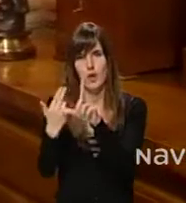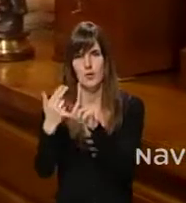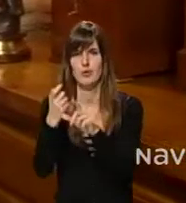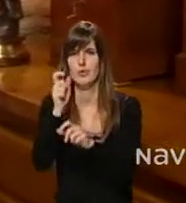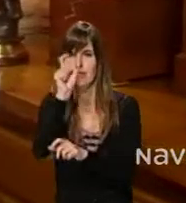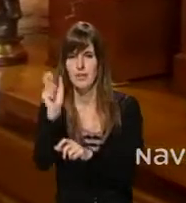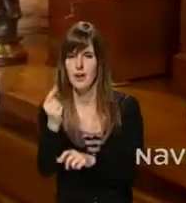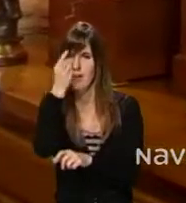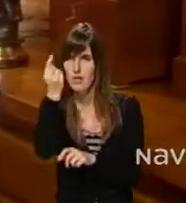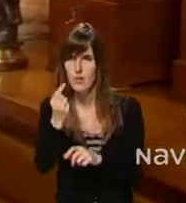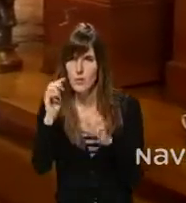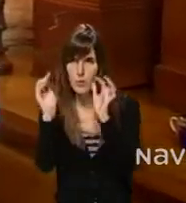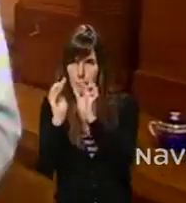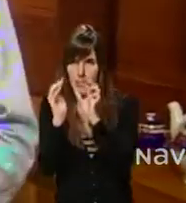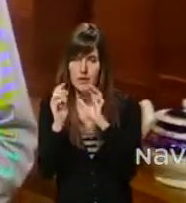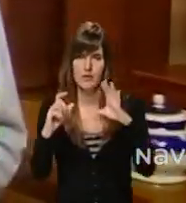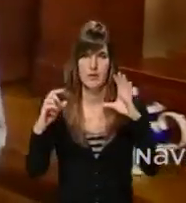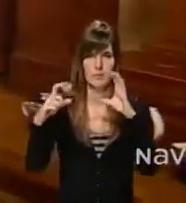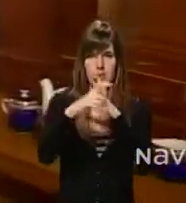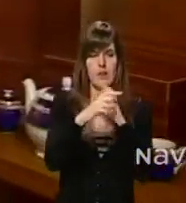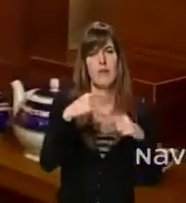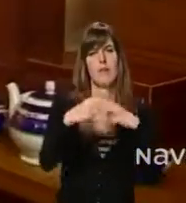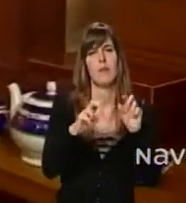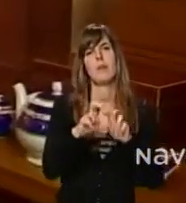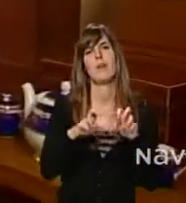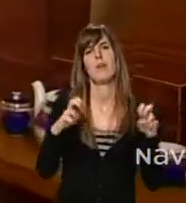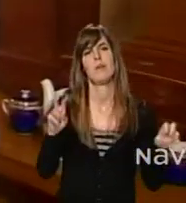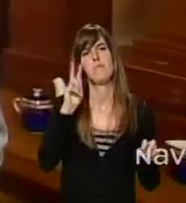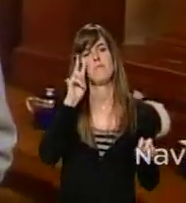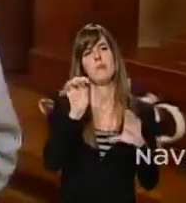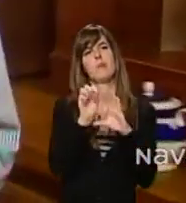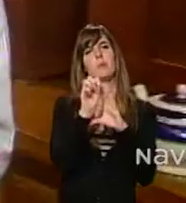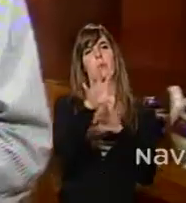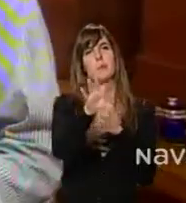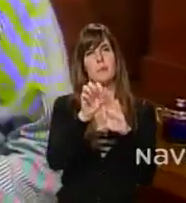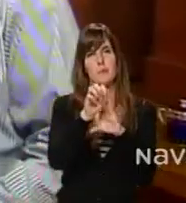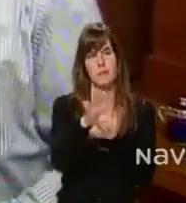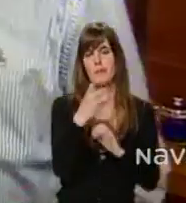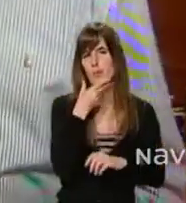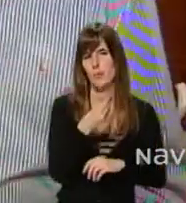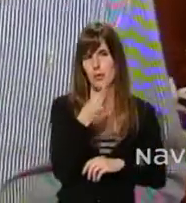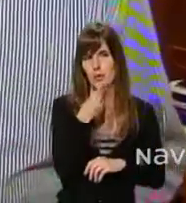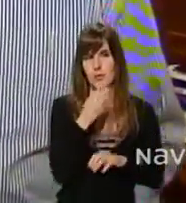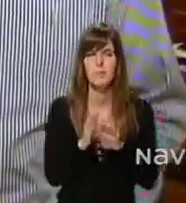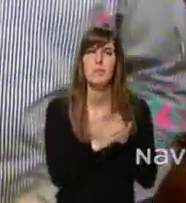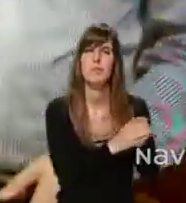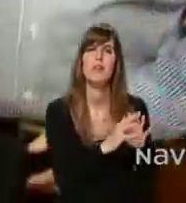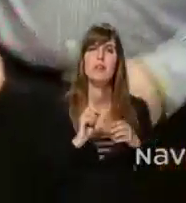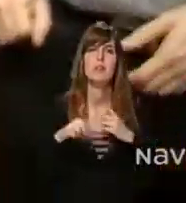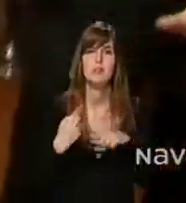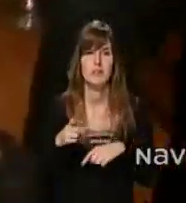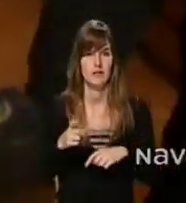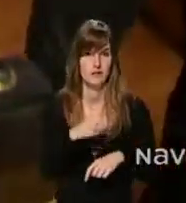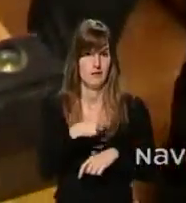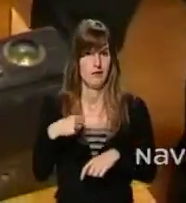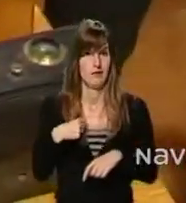italianos, la familia reunida en torno a ello, bueno, una cosa muy bonita. Después, a nivel individual, tendríamos esto,